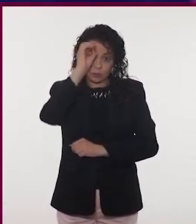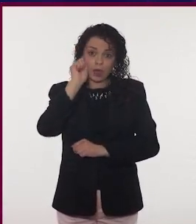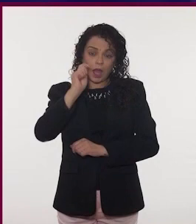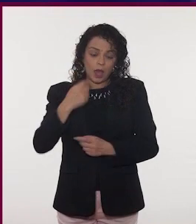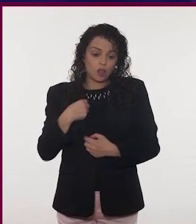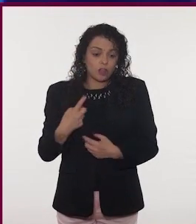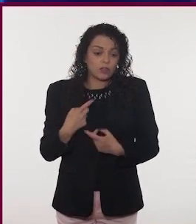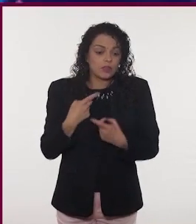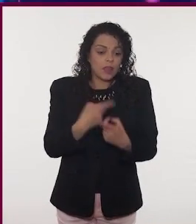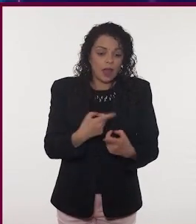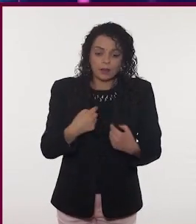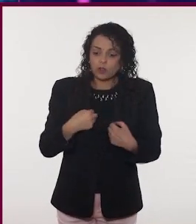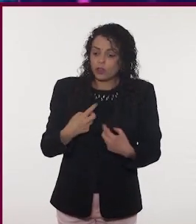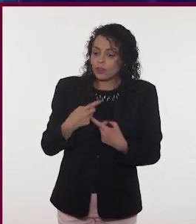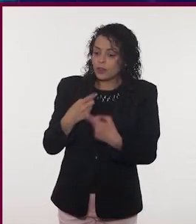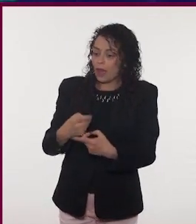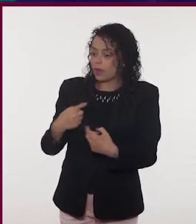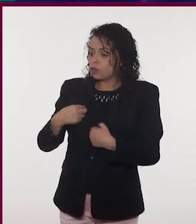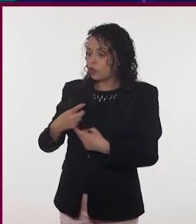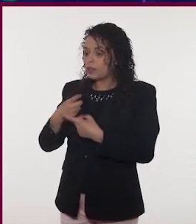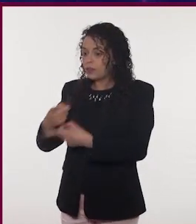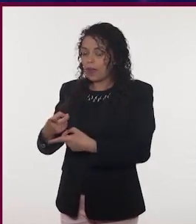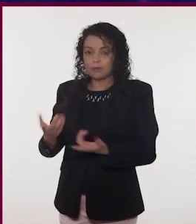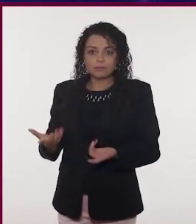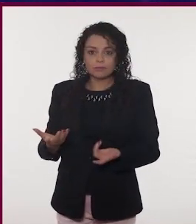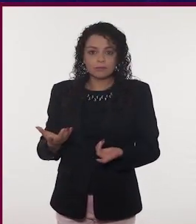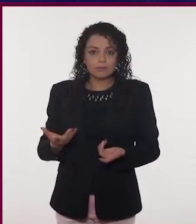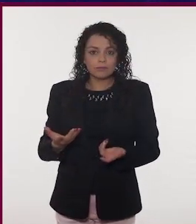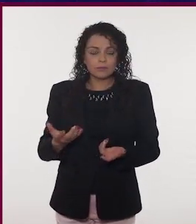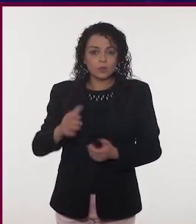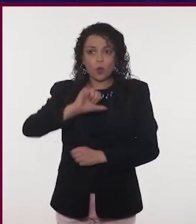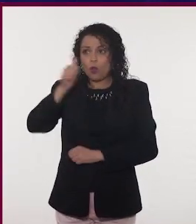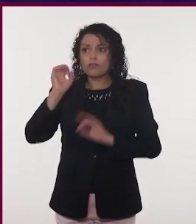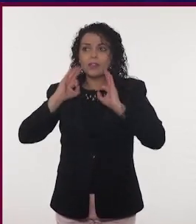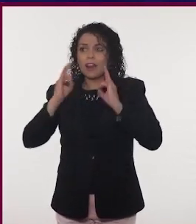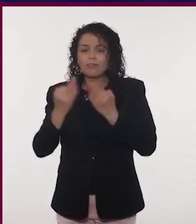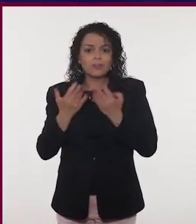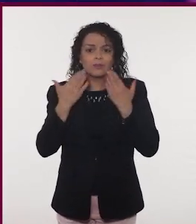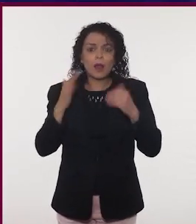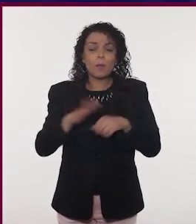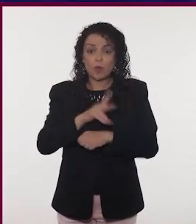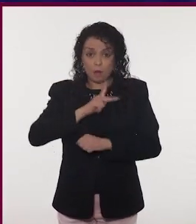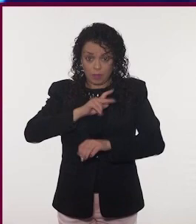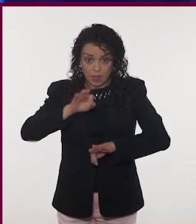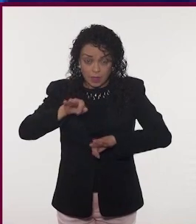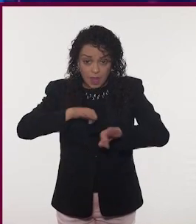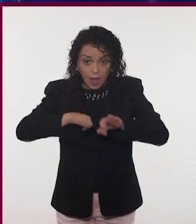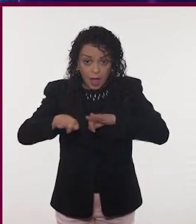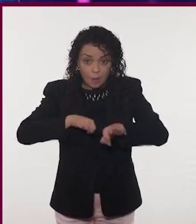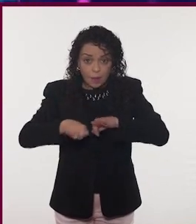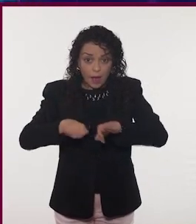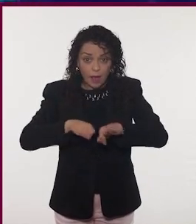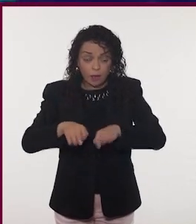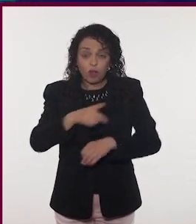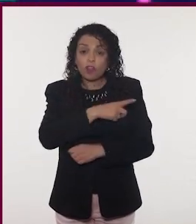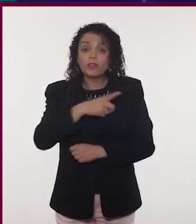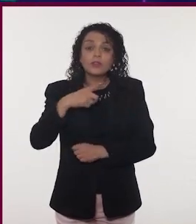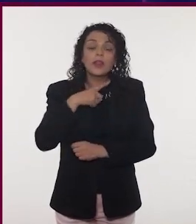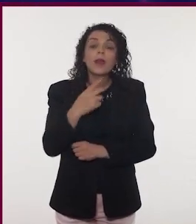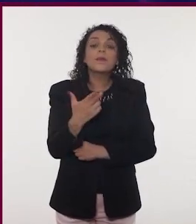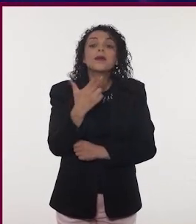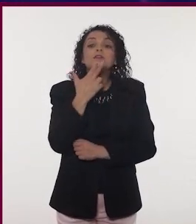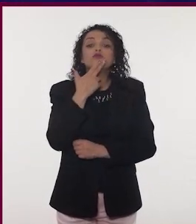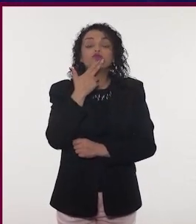de otra manera este campo laboral, porque el trabajo que yo voy a desempeñar debe servir, y